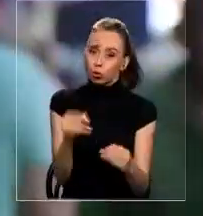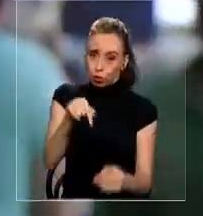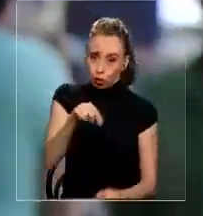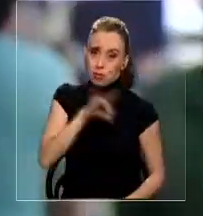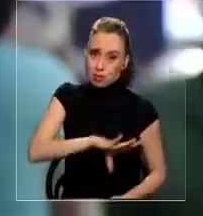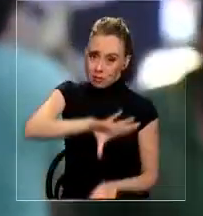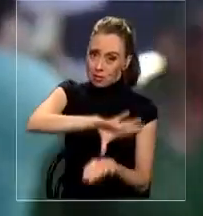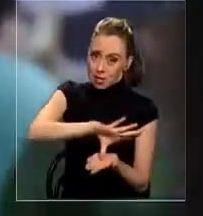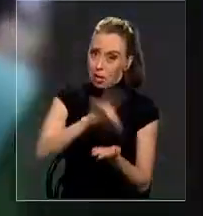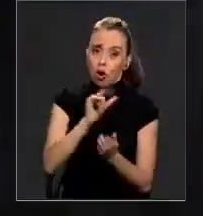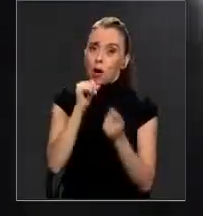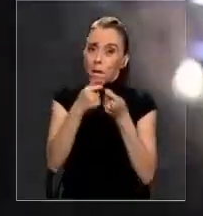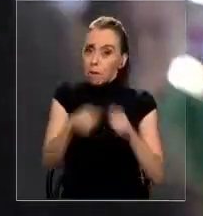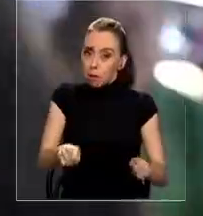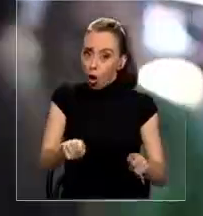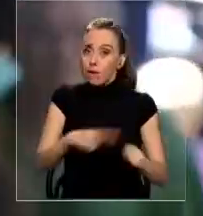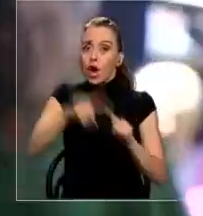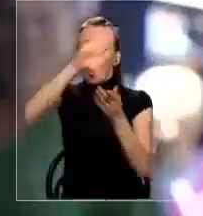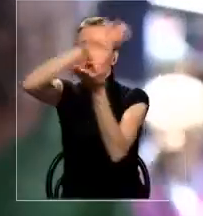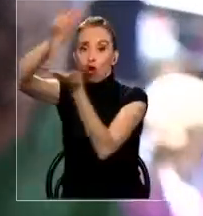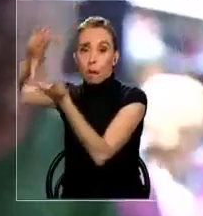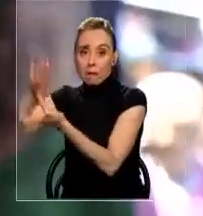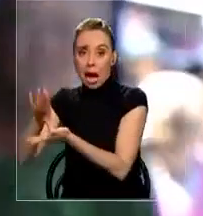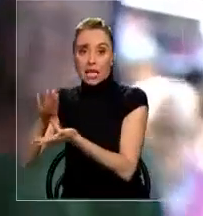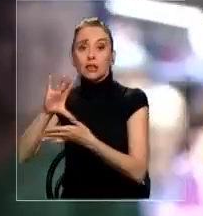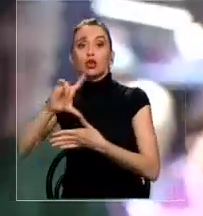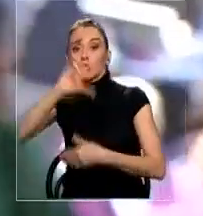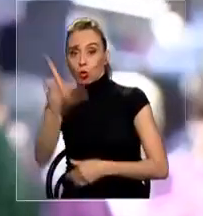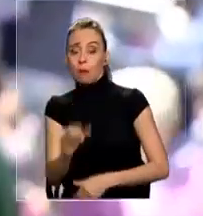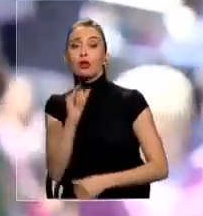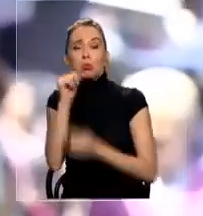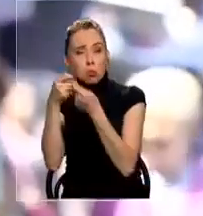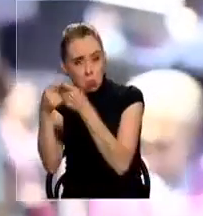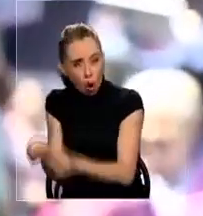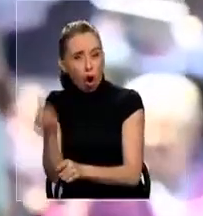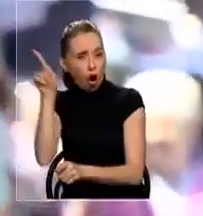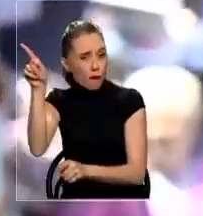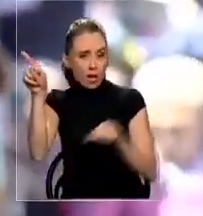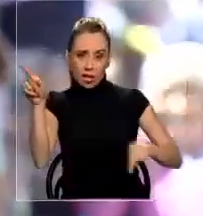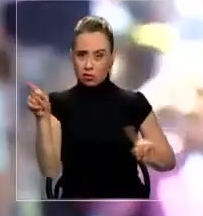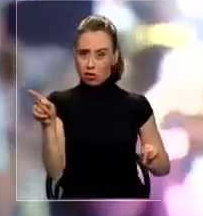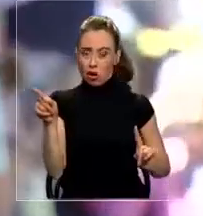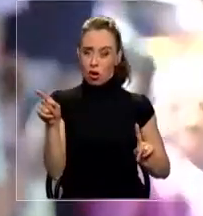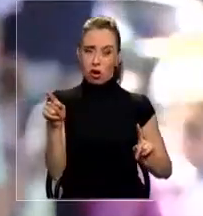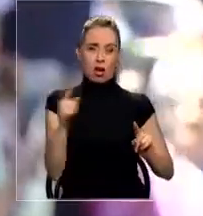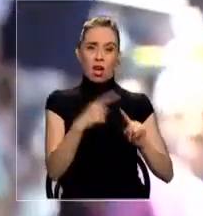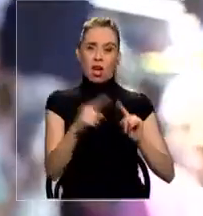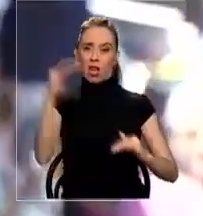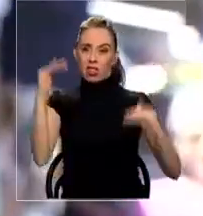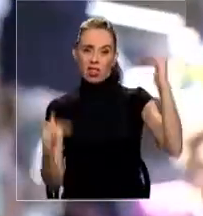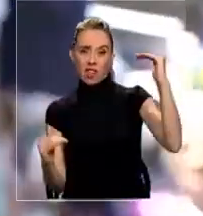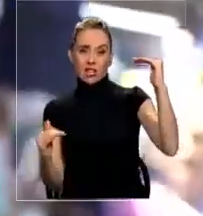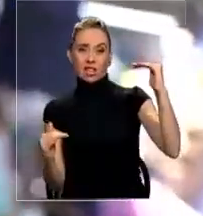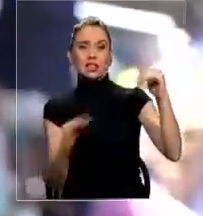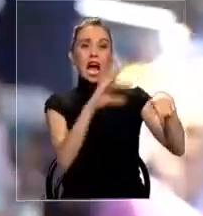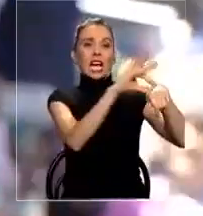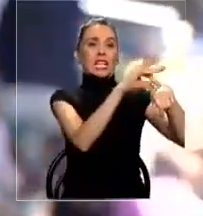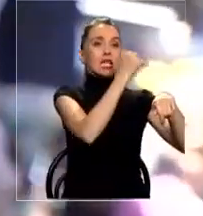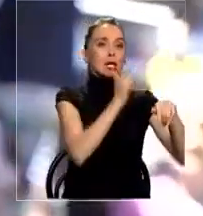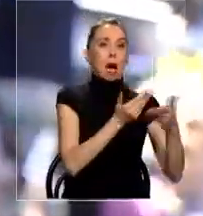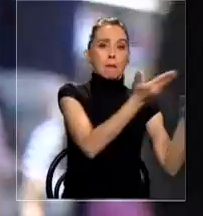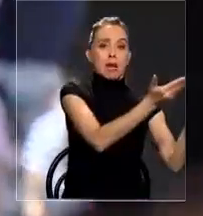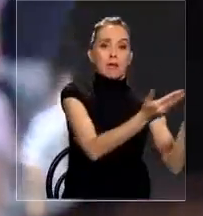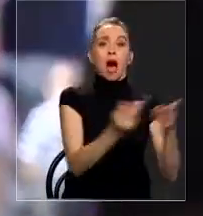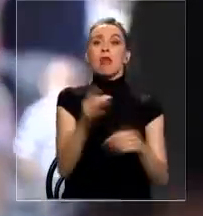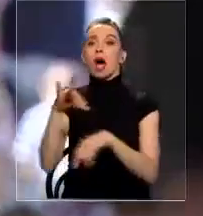país, que no es tan pobre como lo son otros países, ¿cierto?, de Sudamérica, haya una gran diferencia entre la atención privada y la